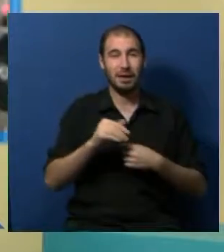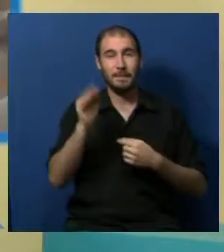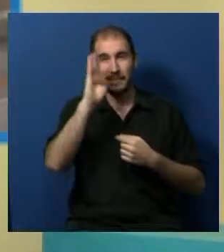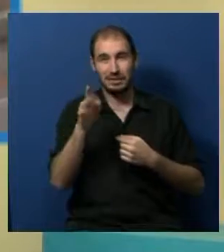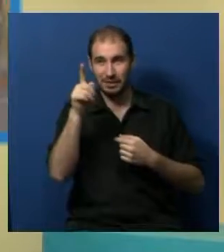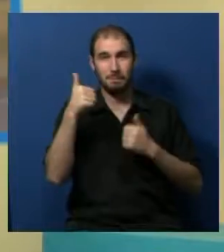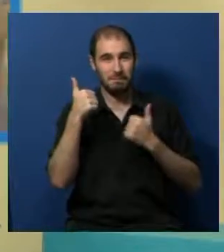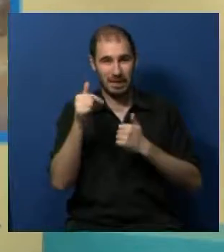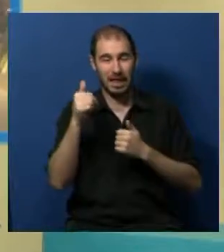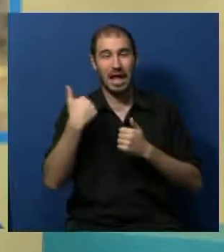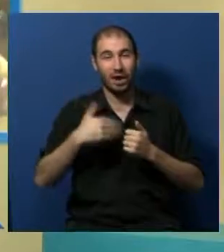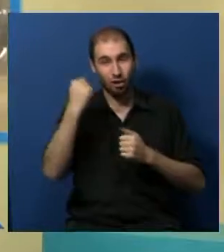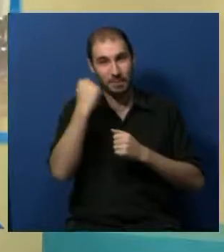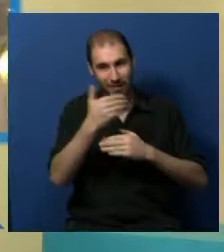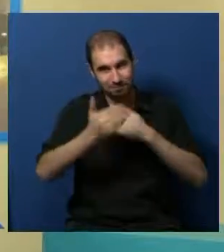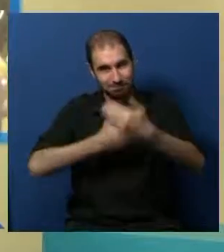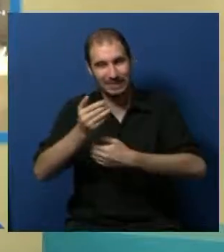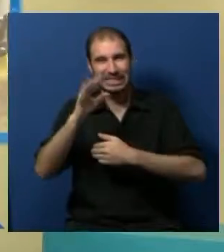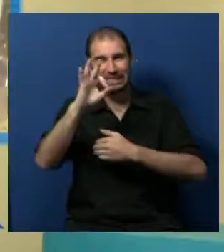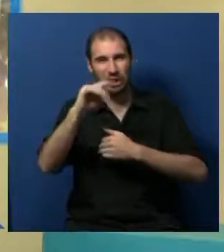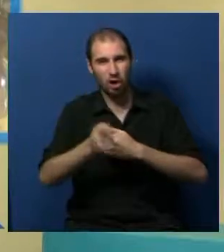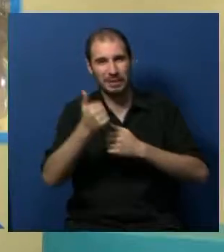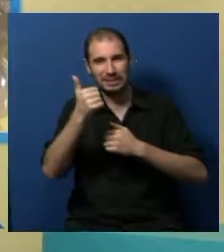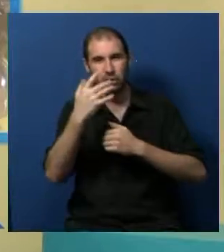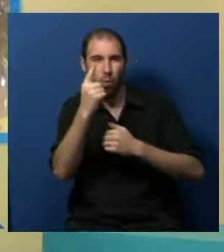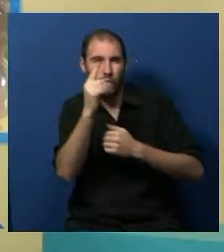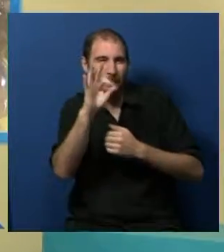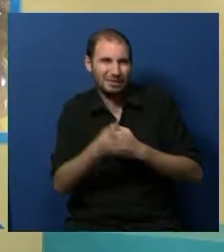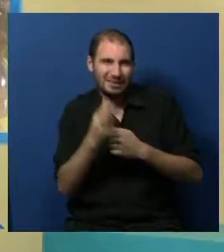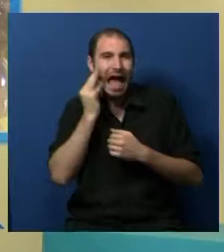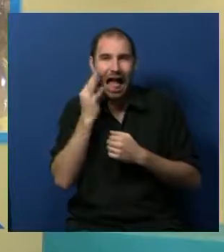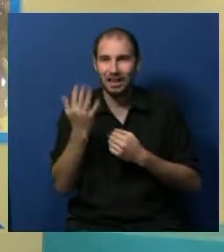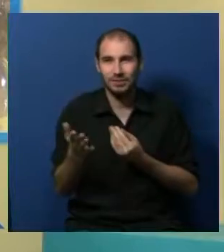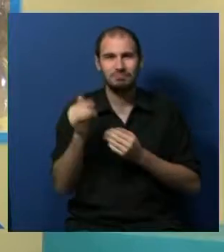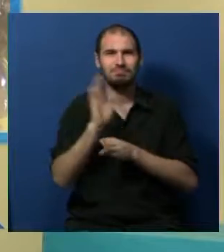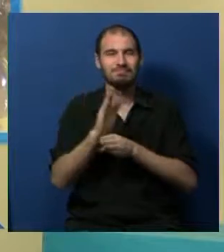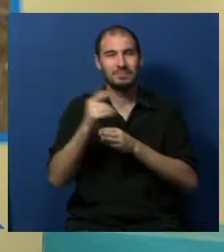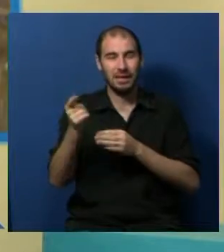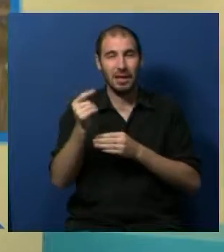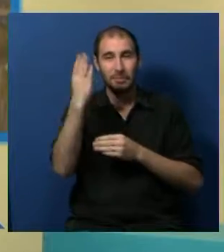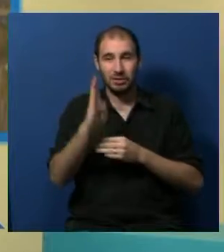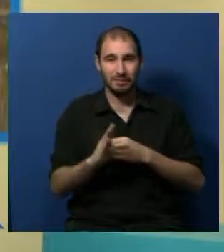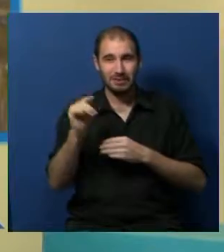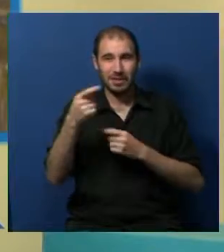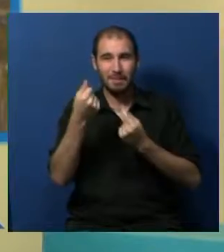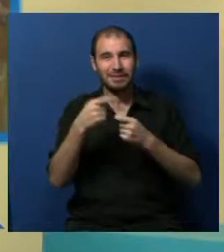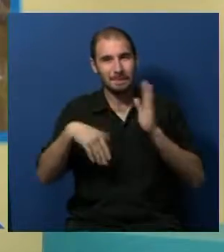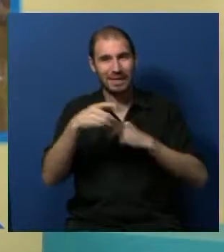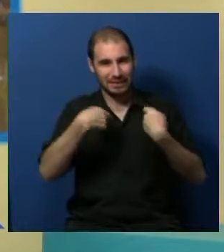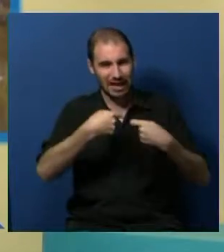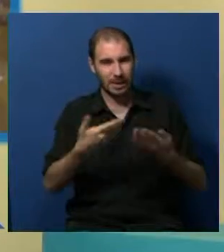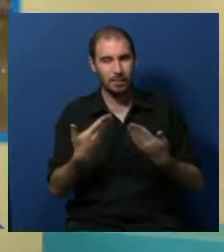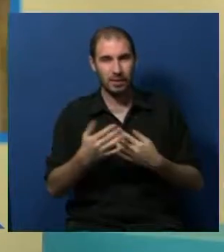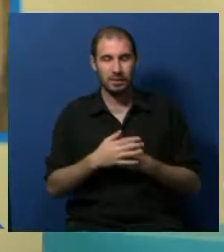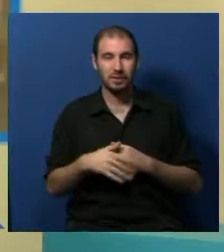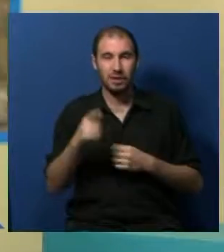año le va bien, es decir, si su economía crece, aunque sea el 0,5, el 1, el 1,5%, eso quiere decir que los brasileños van a tener más dinero para gastar.